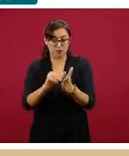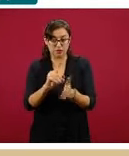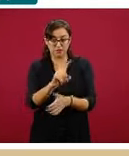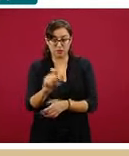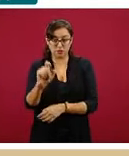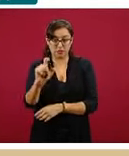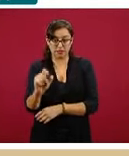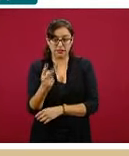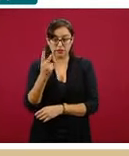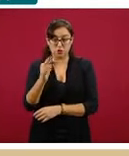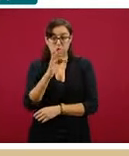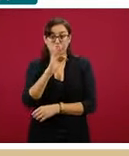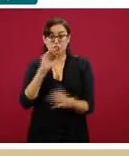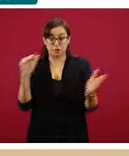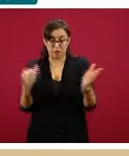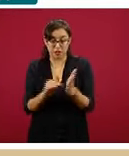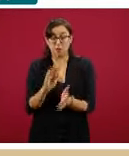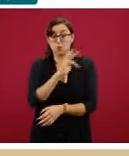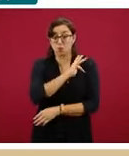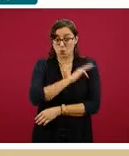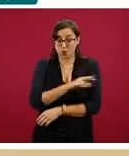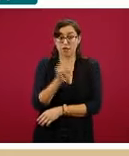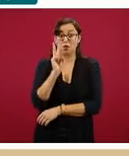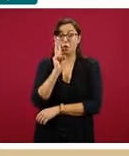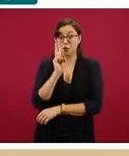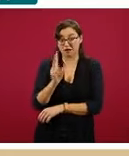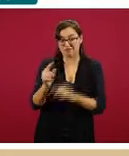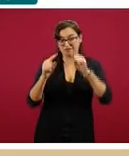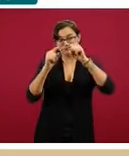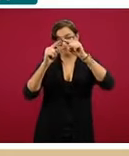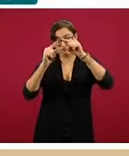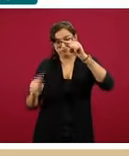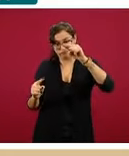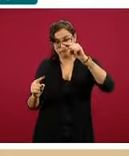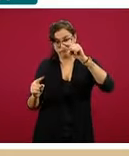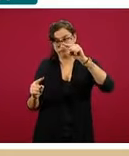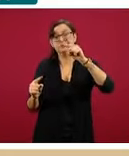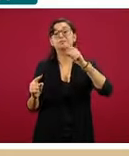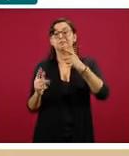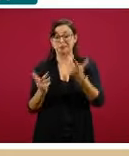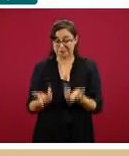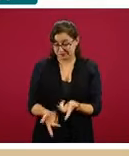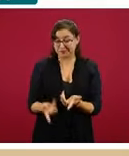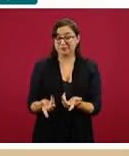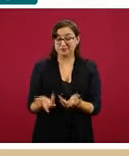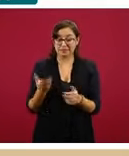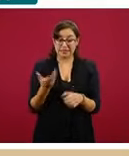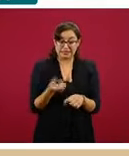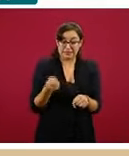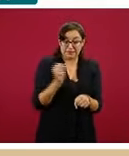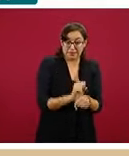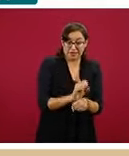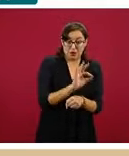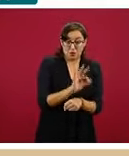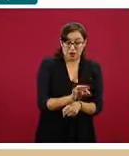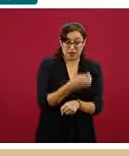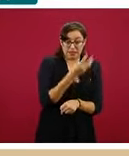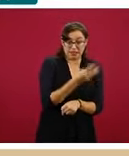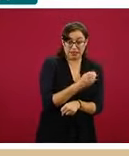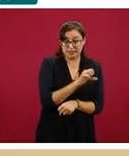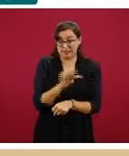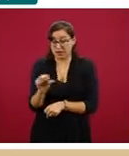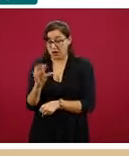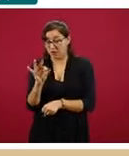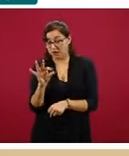el comportamiento con el cual abre la semana número 44. Una disminución entre la semana 43 y 44